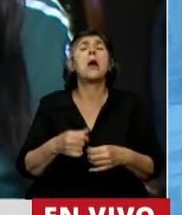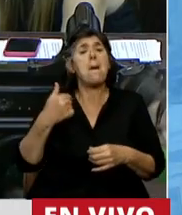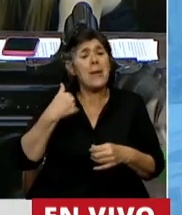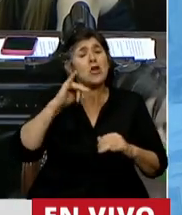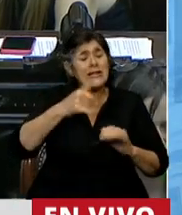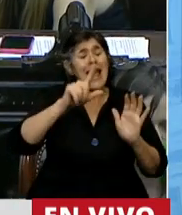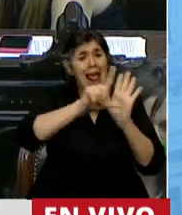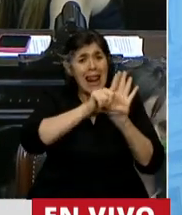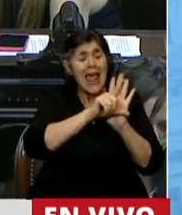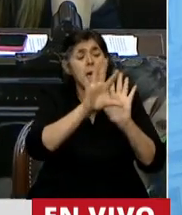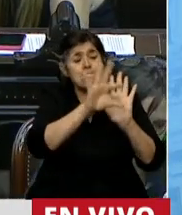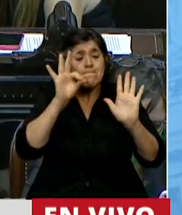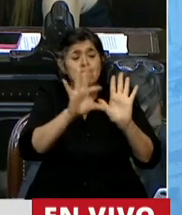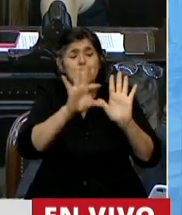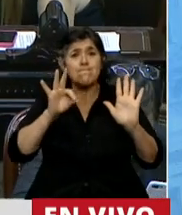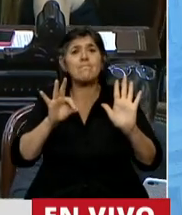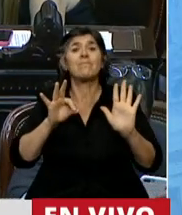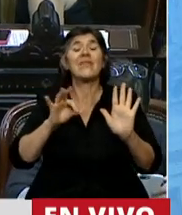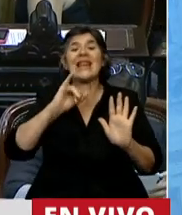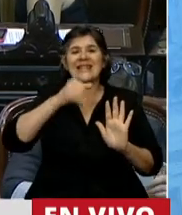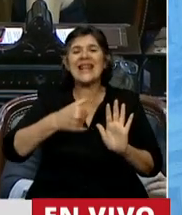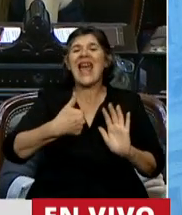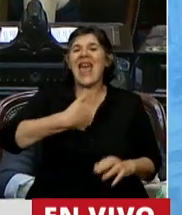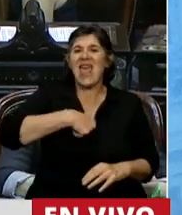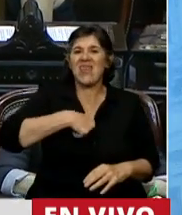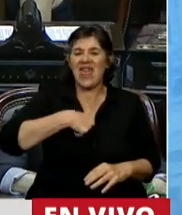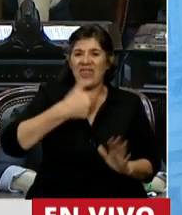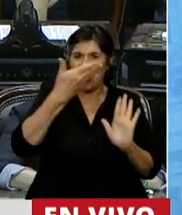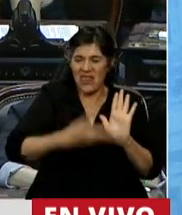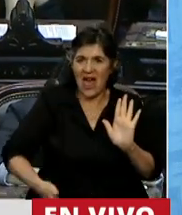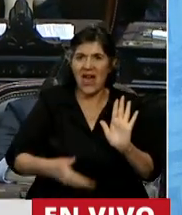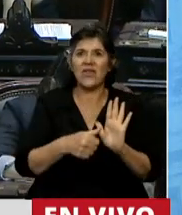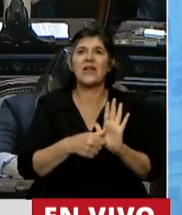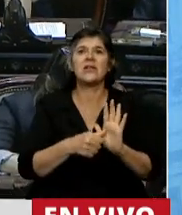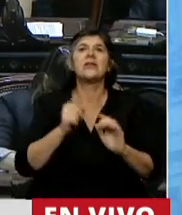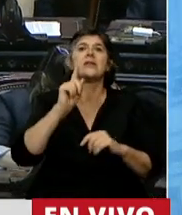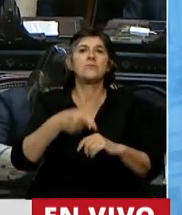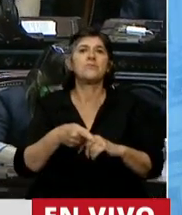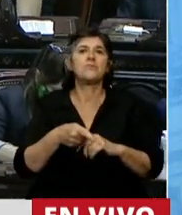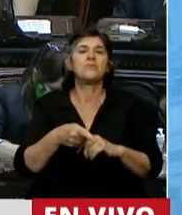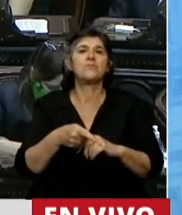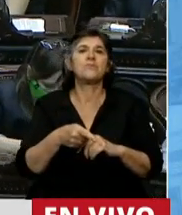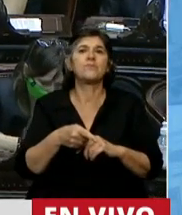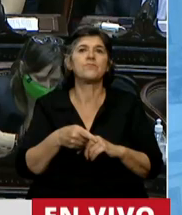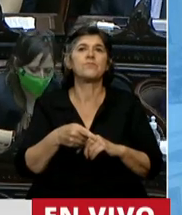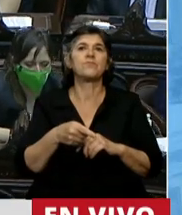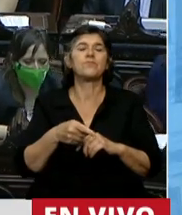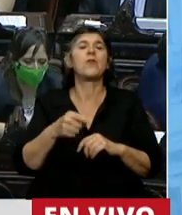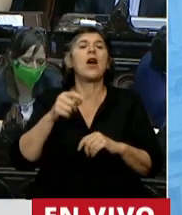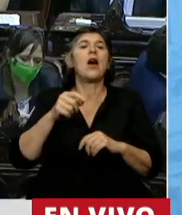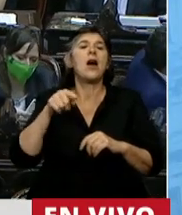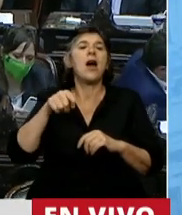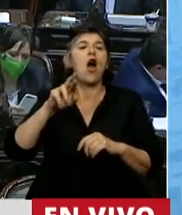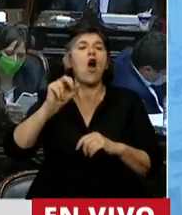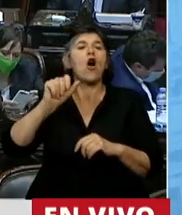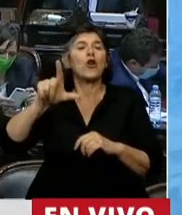a la identidad y el registro y el rol del Registro Nacional de las